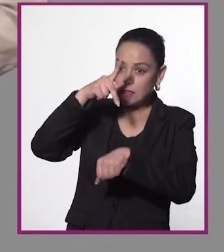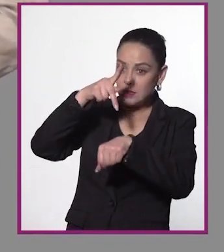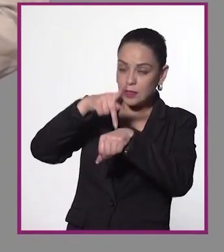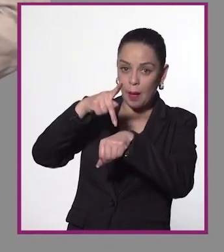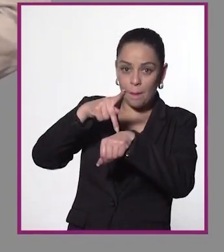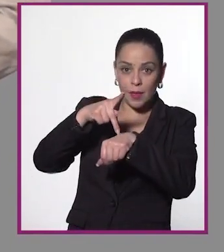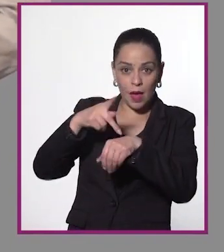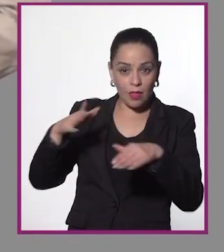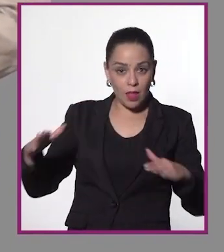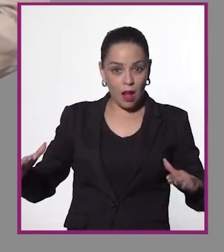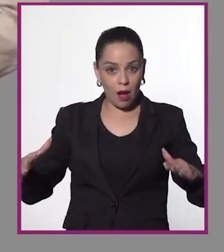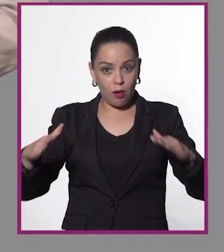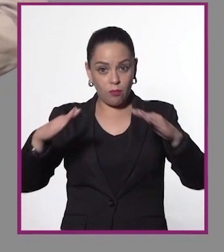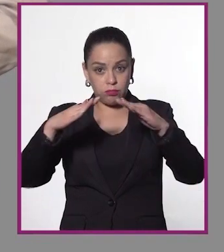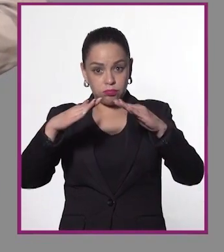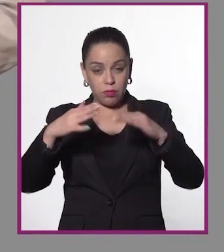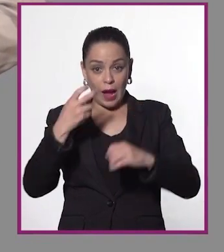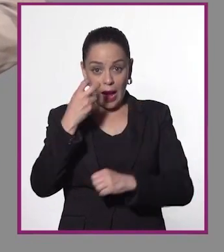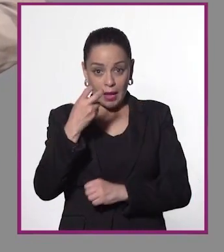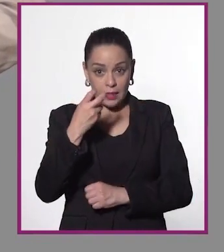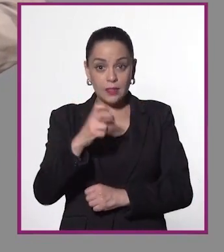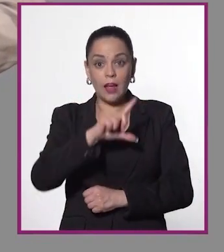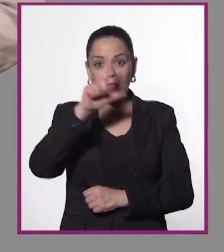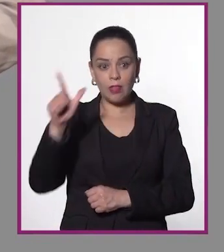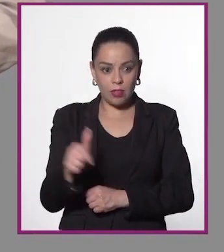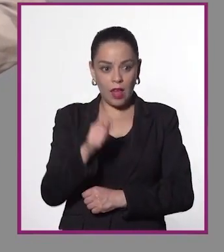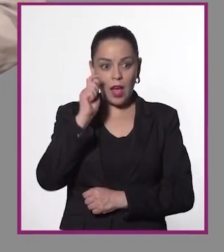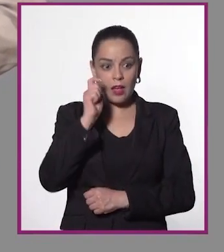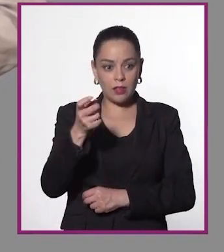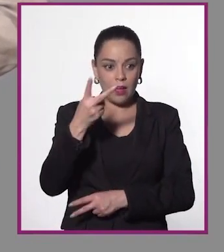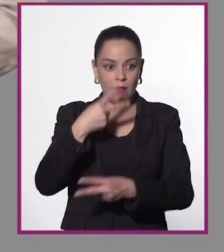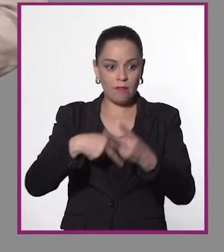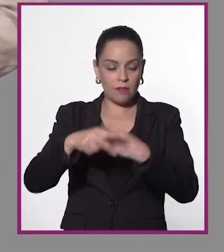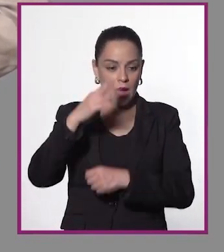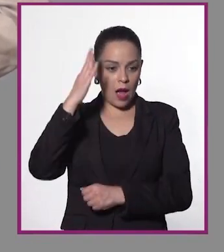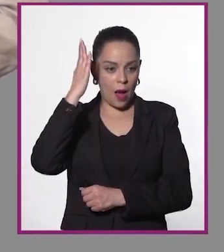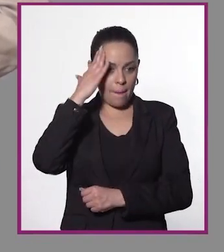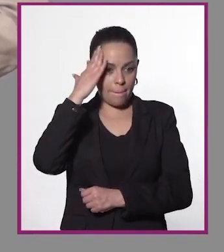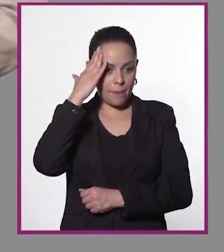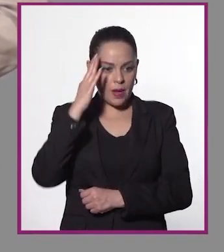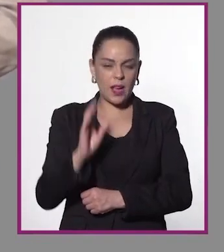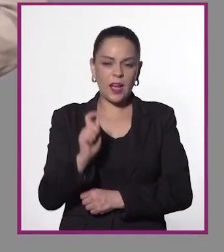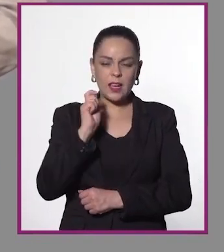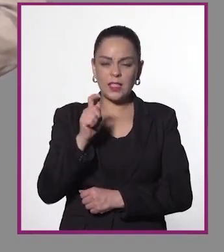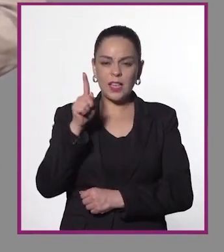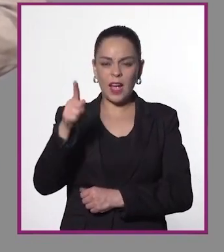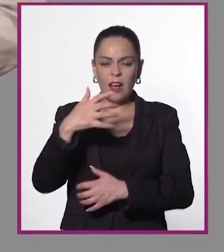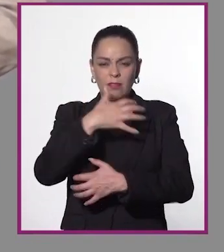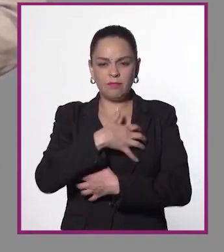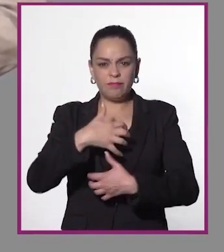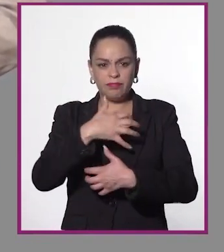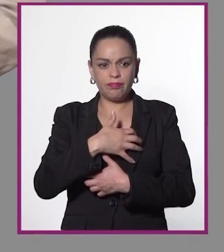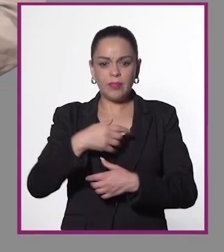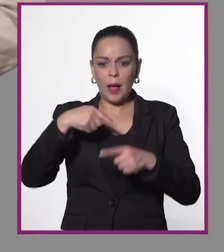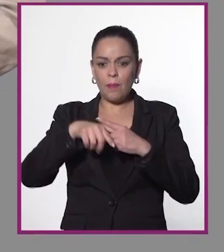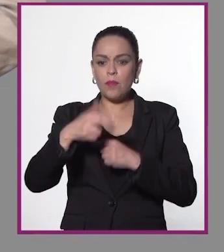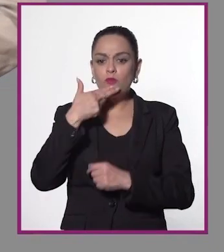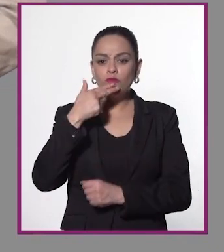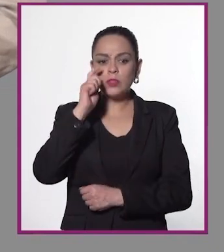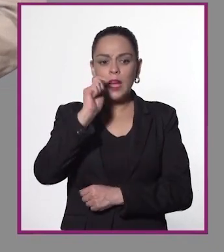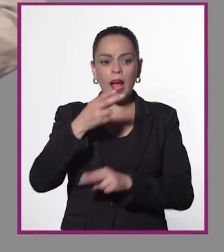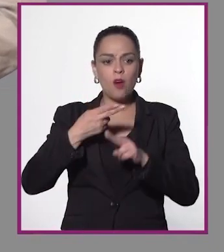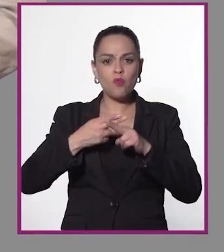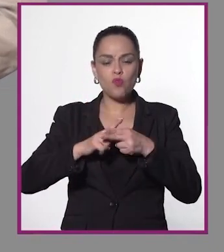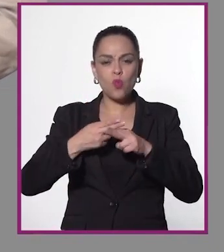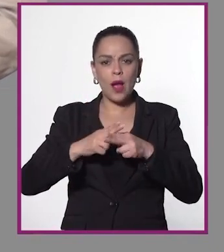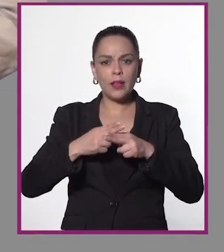Y justo después de la aparición del monolito, el líder del clan de simios comienza a usar un hueso como arma, cosa